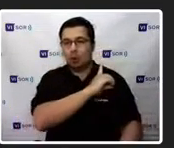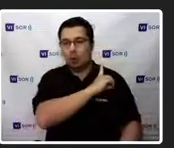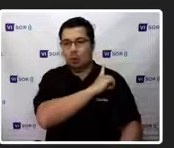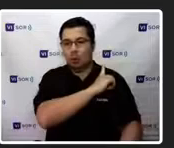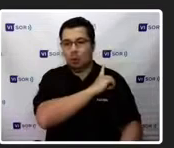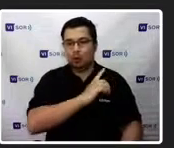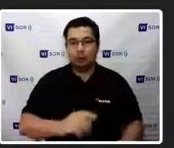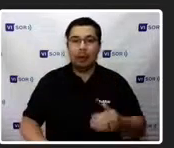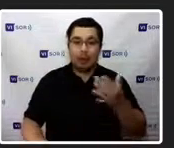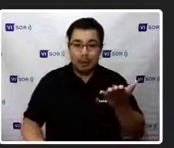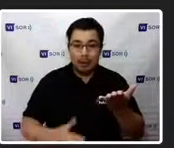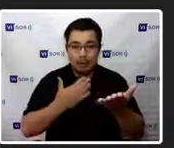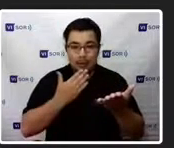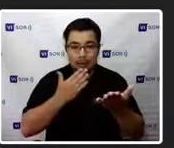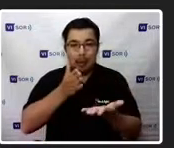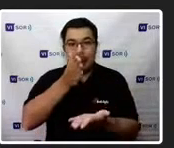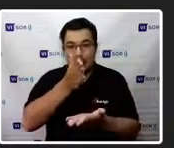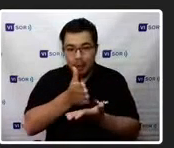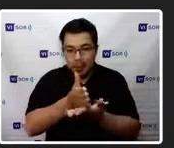cursadas y aprobadas.